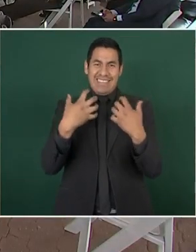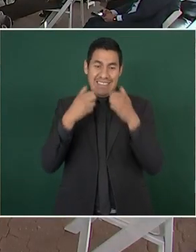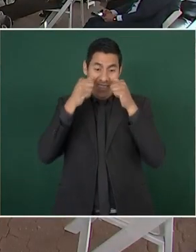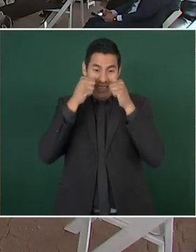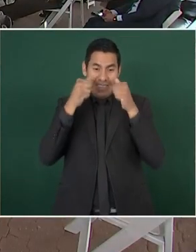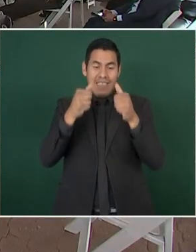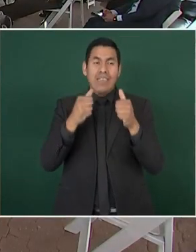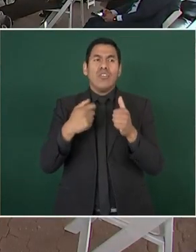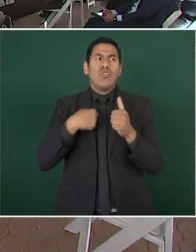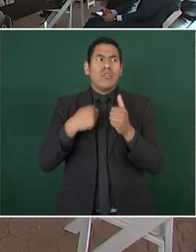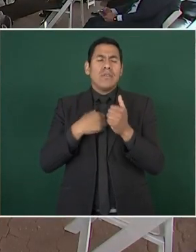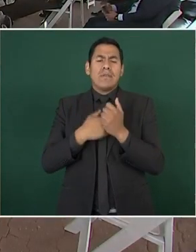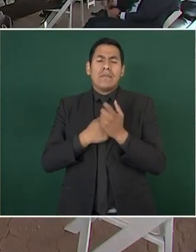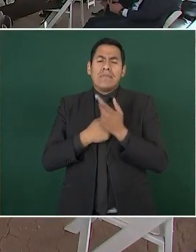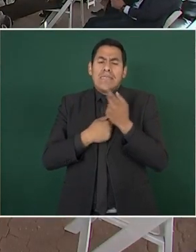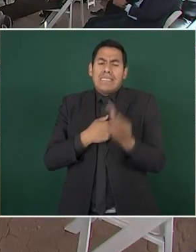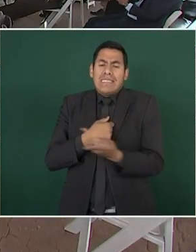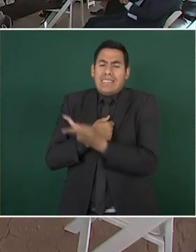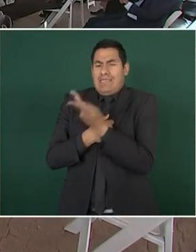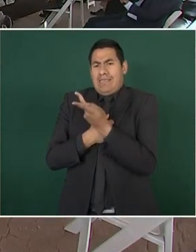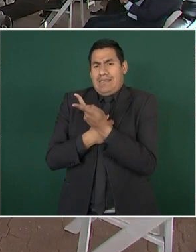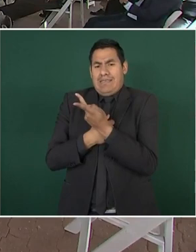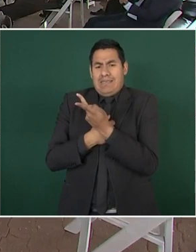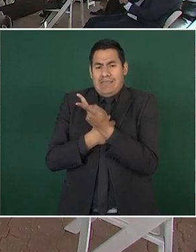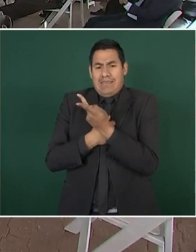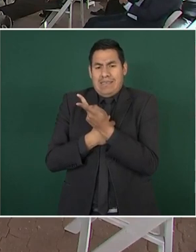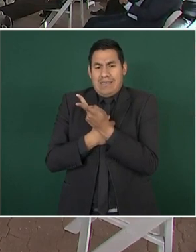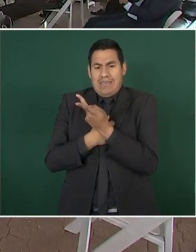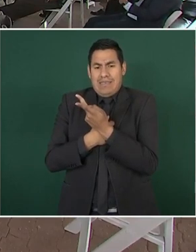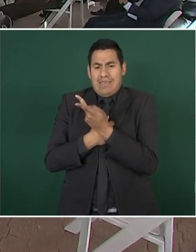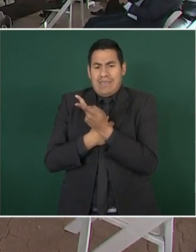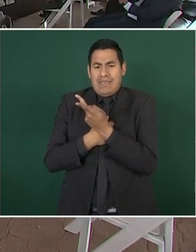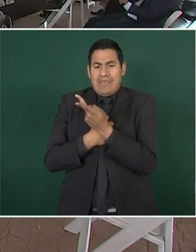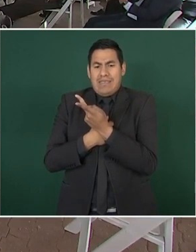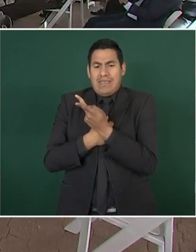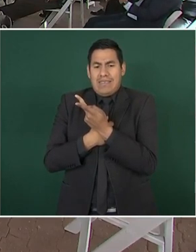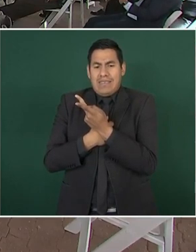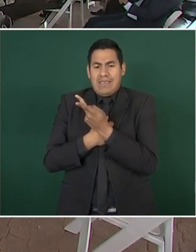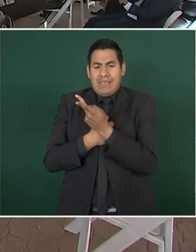Y queremos hacerle algunas preguntas. Sí, señor, listo.